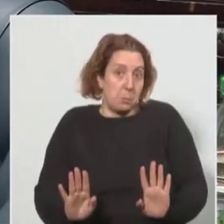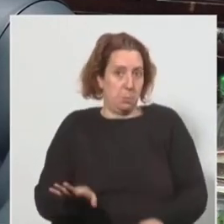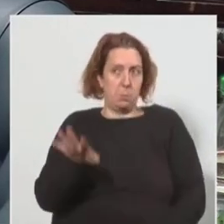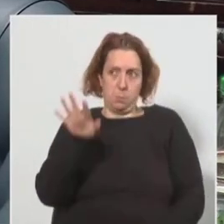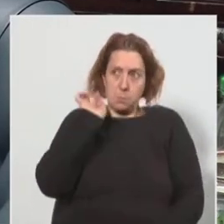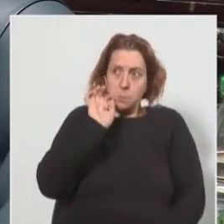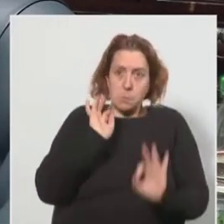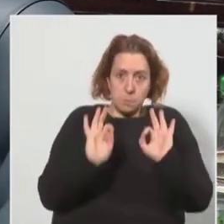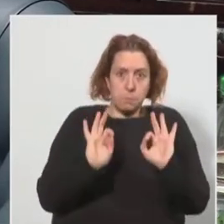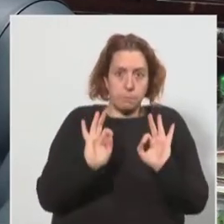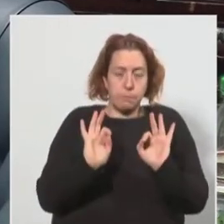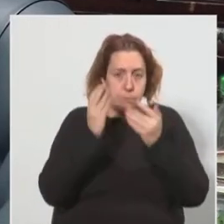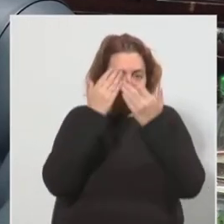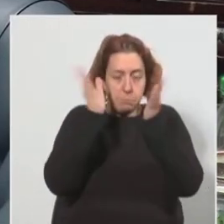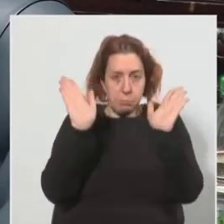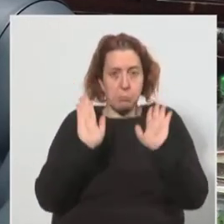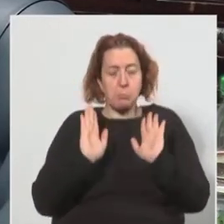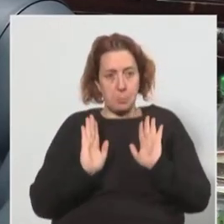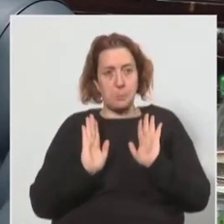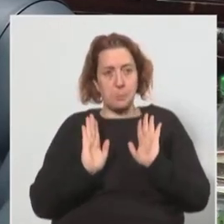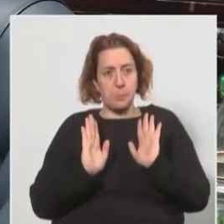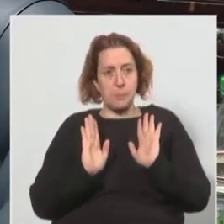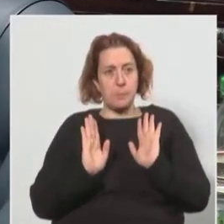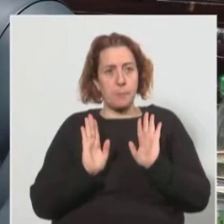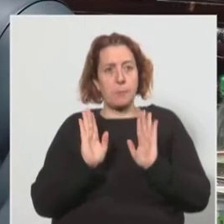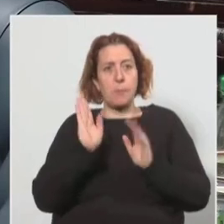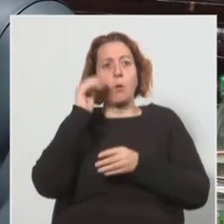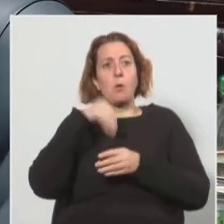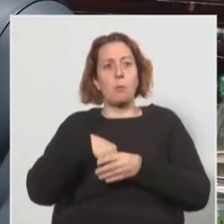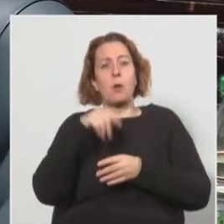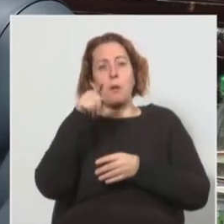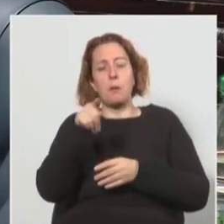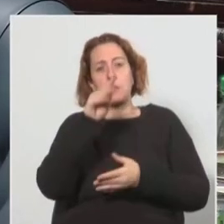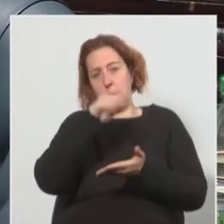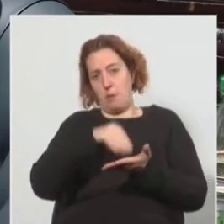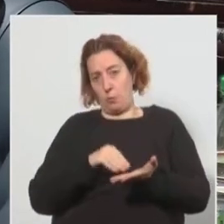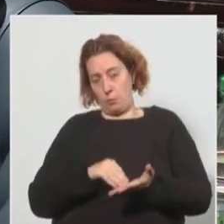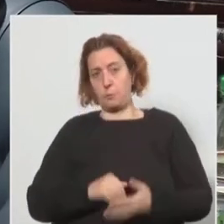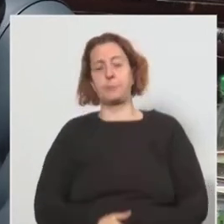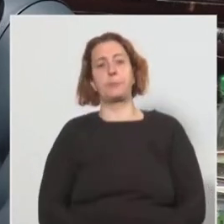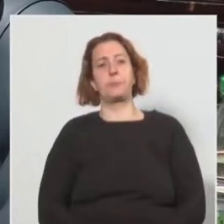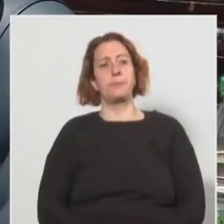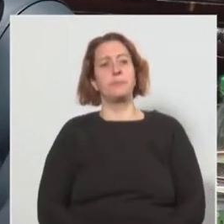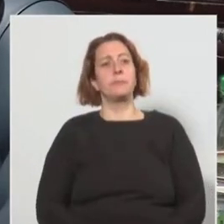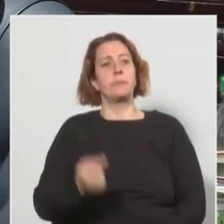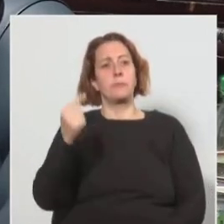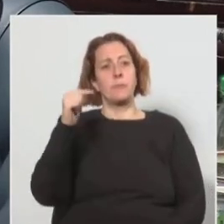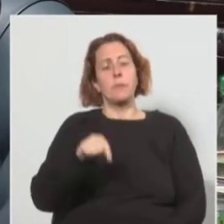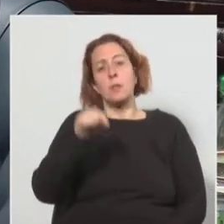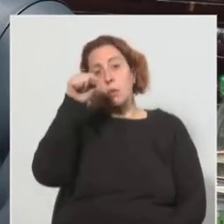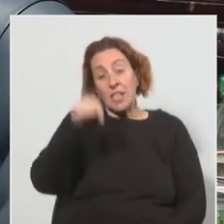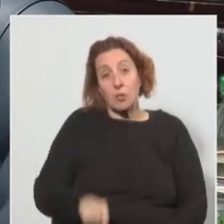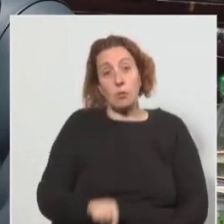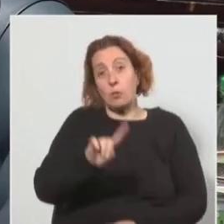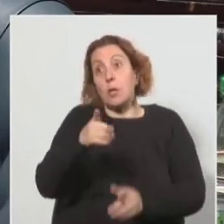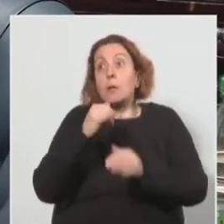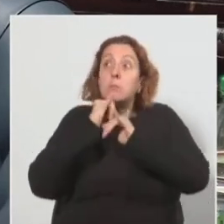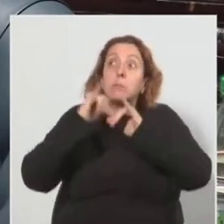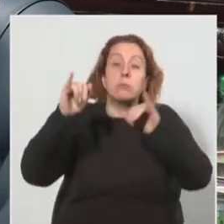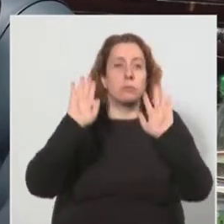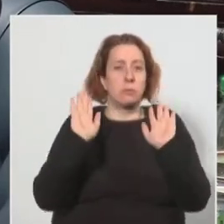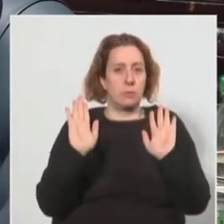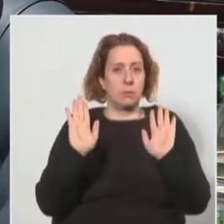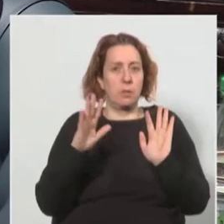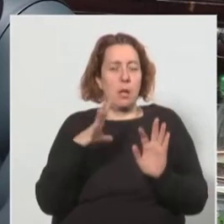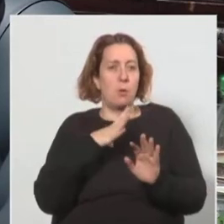totalmente abiertos a escucharlos y a incorporar ese tema. Pero esto es lo que ha trascendido, que